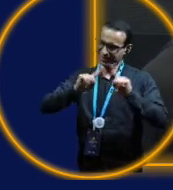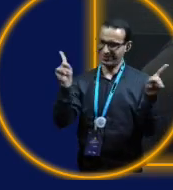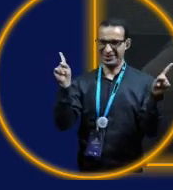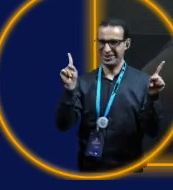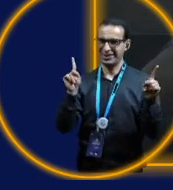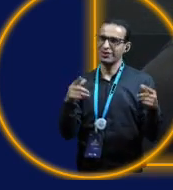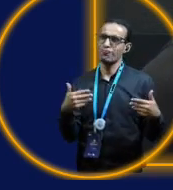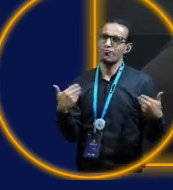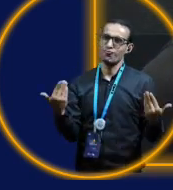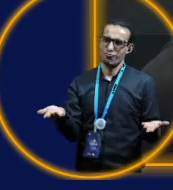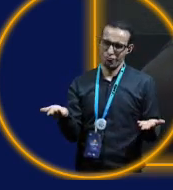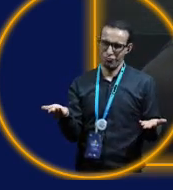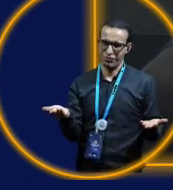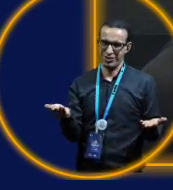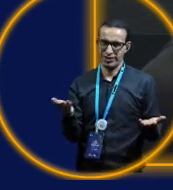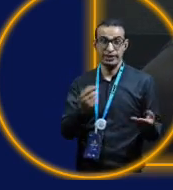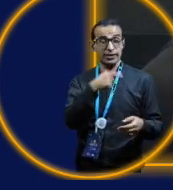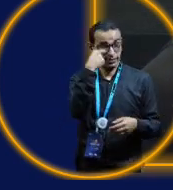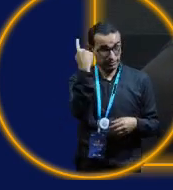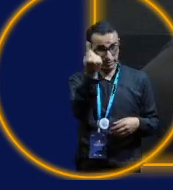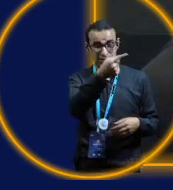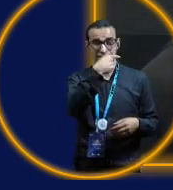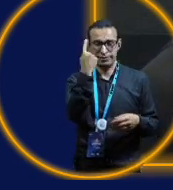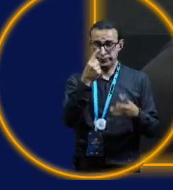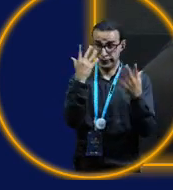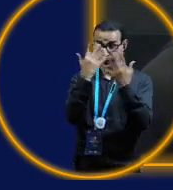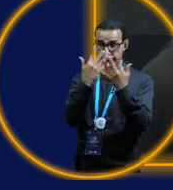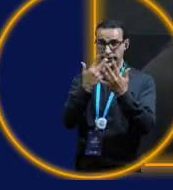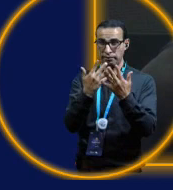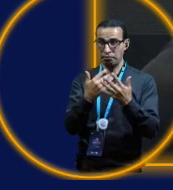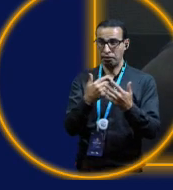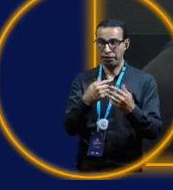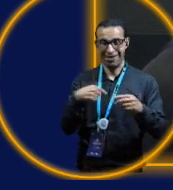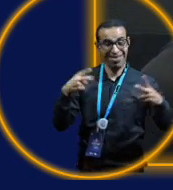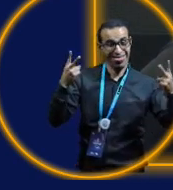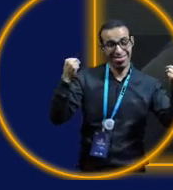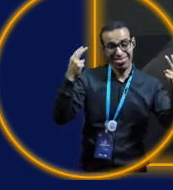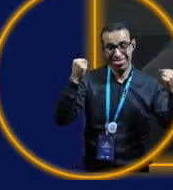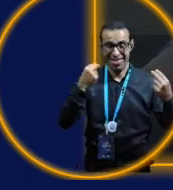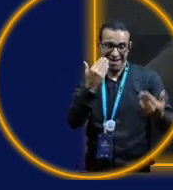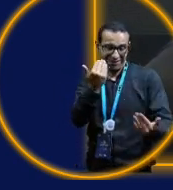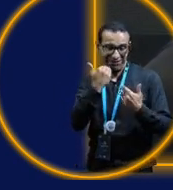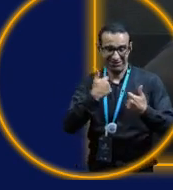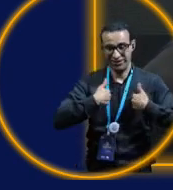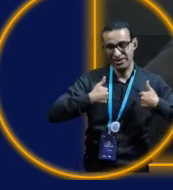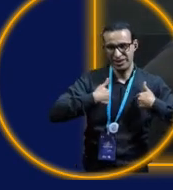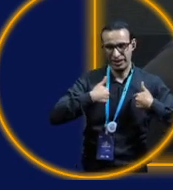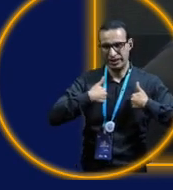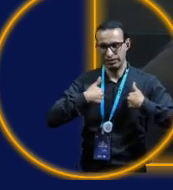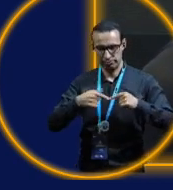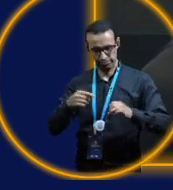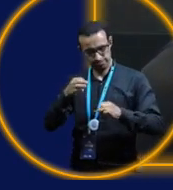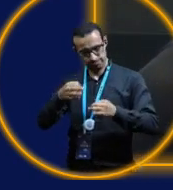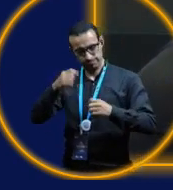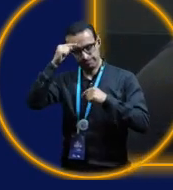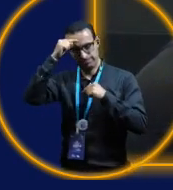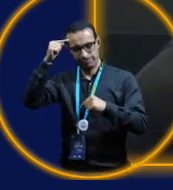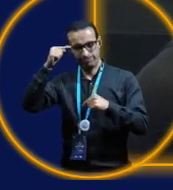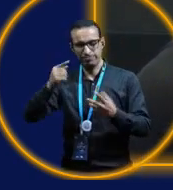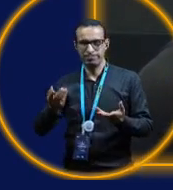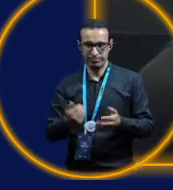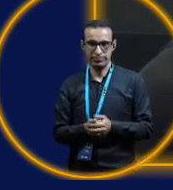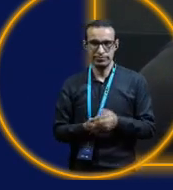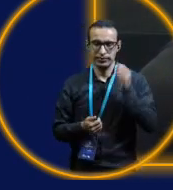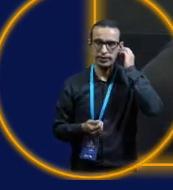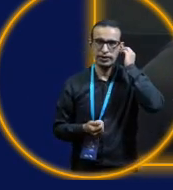persona auténtica si la mayoría de las personas confunden narcisismo con autenticidad